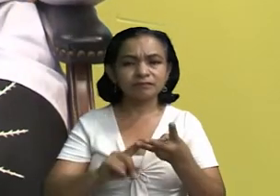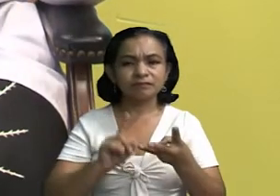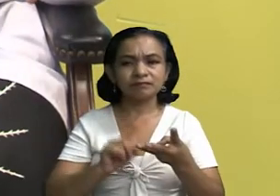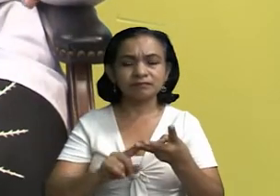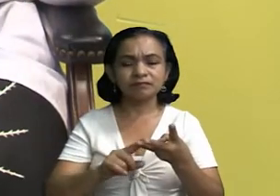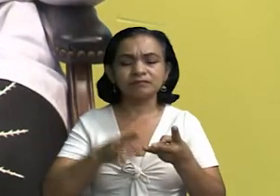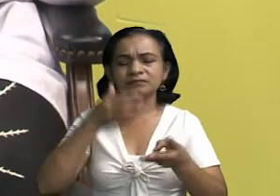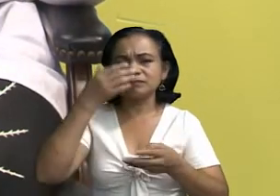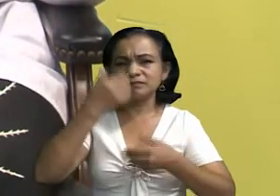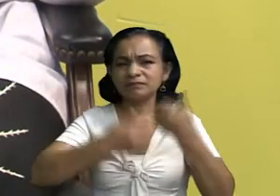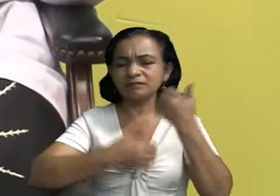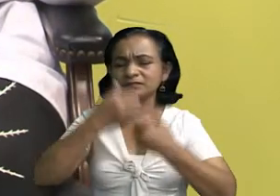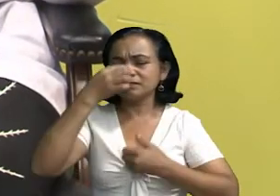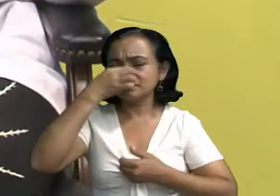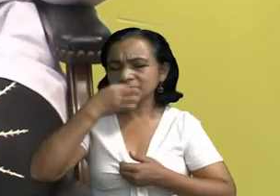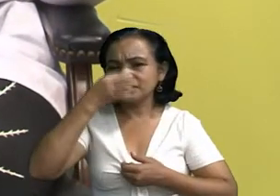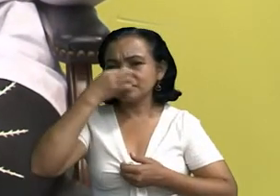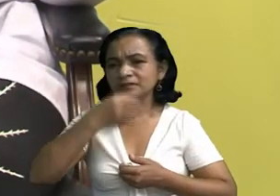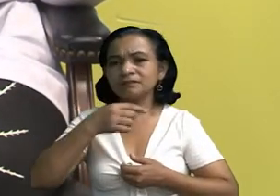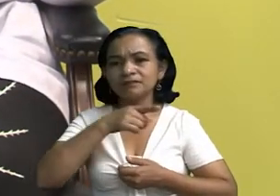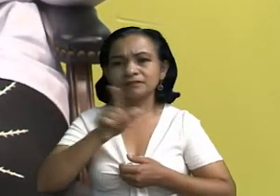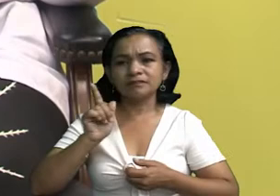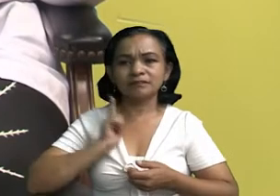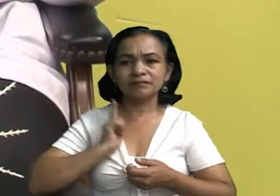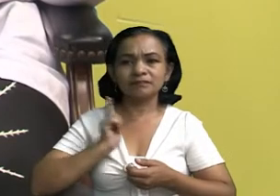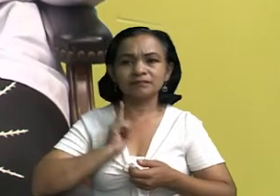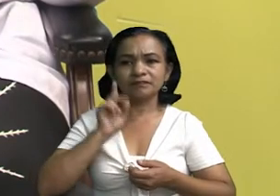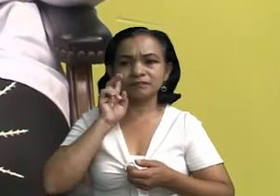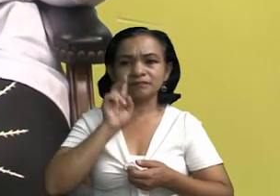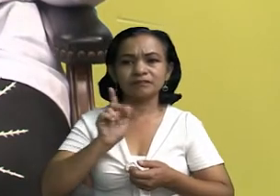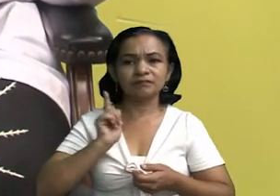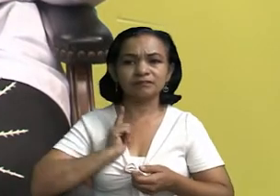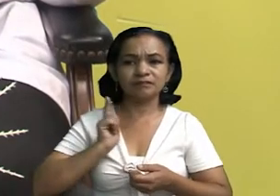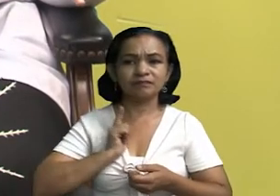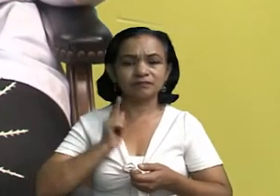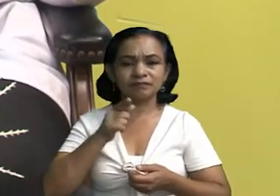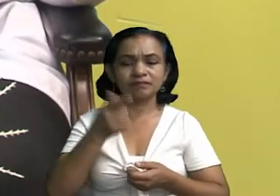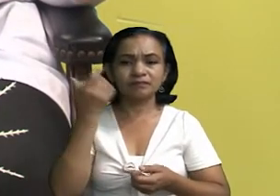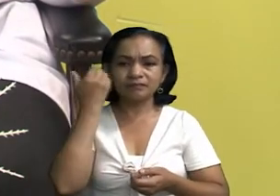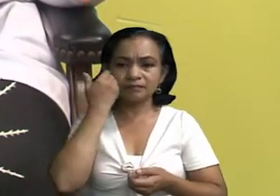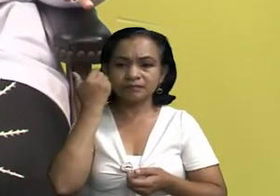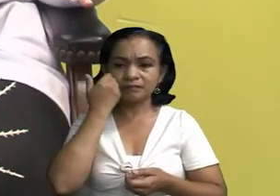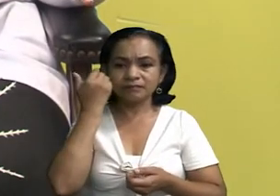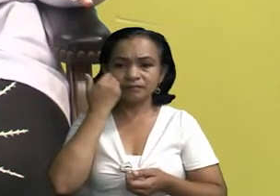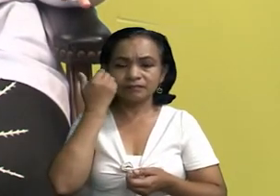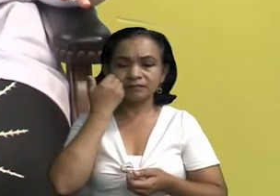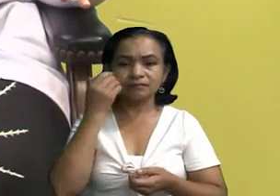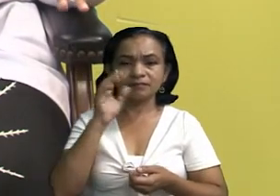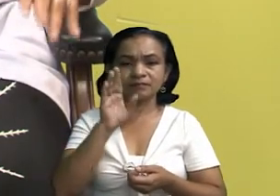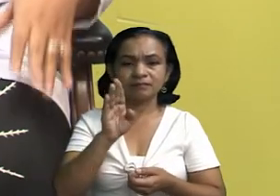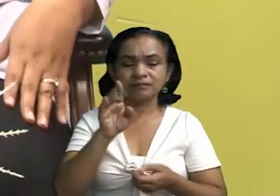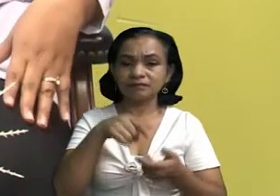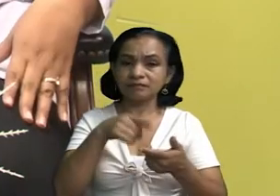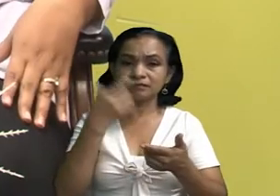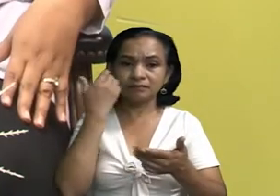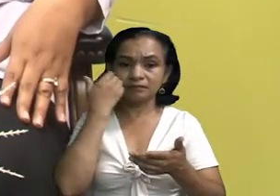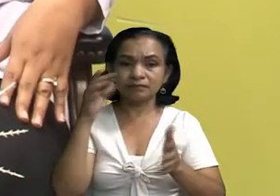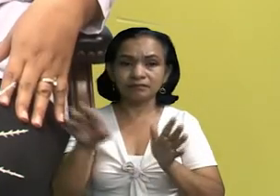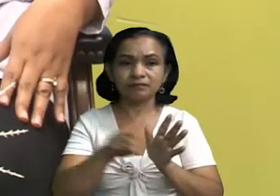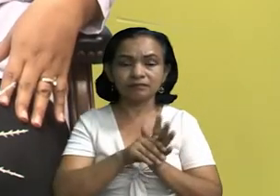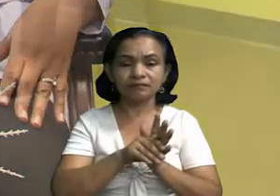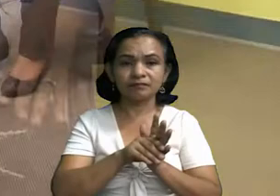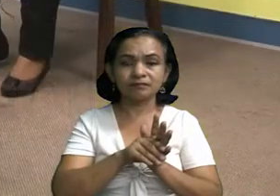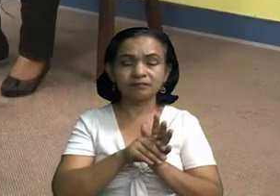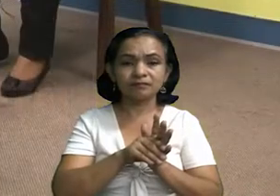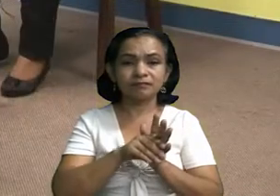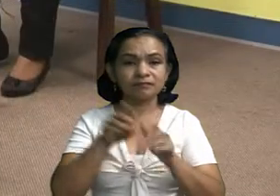síntomas respiratorios. Entonces, ahí nosotros es que sospechamos que existe una infección por una bacteria. Ok,